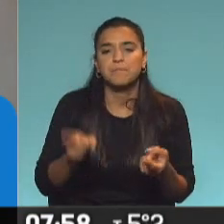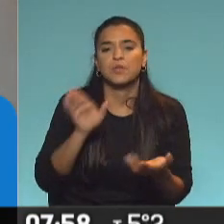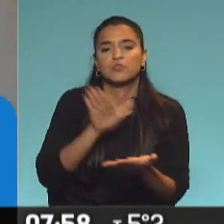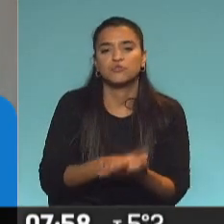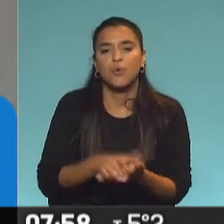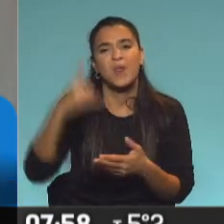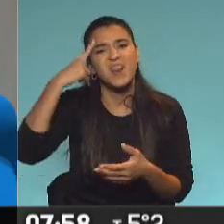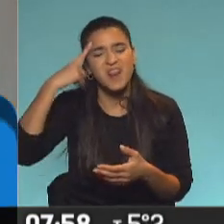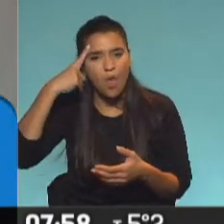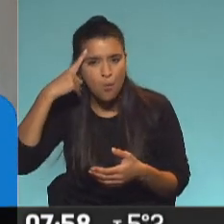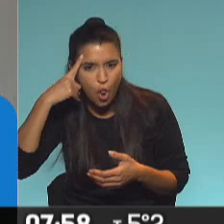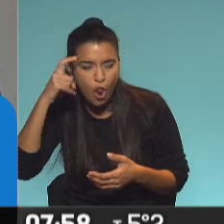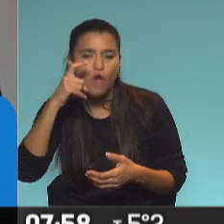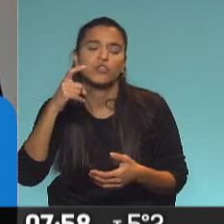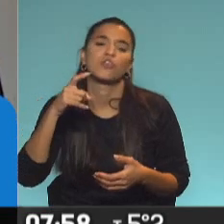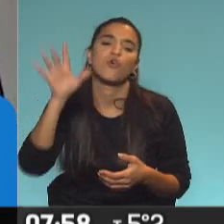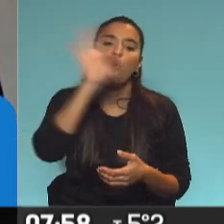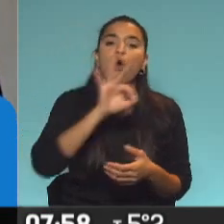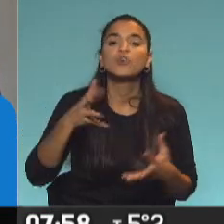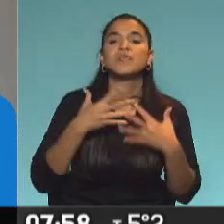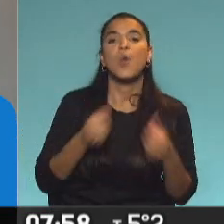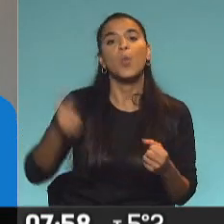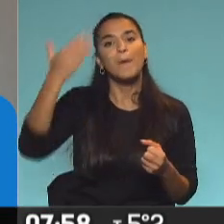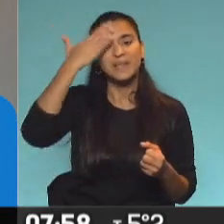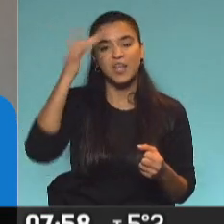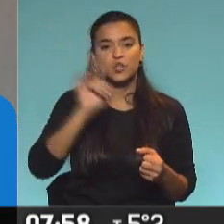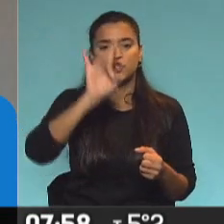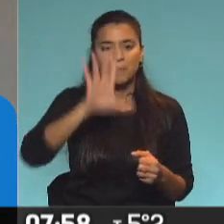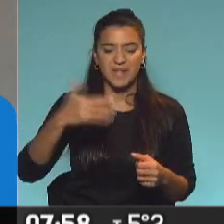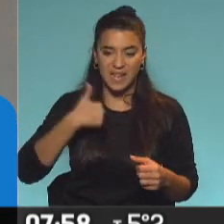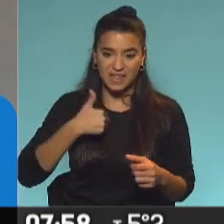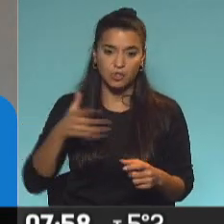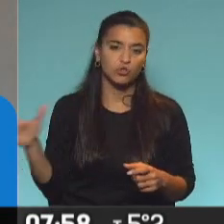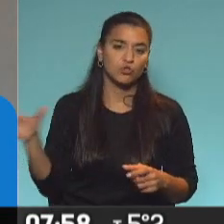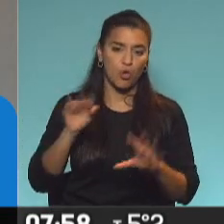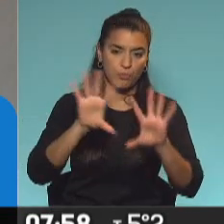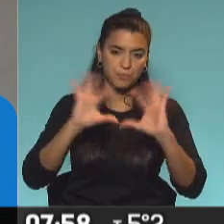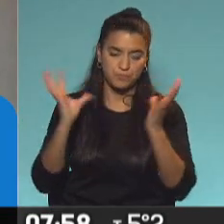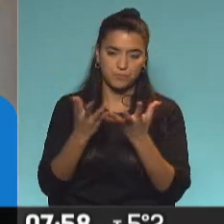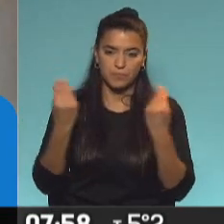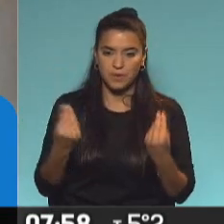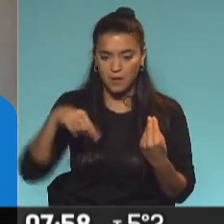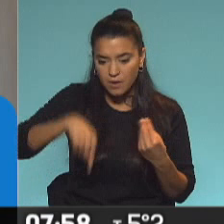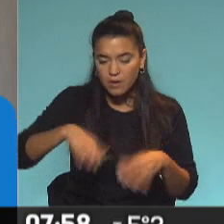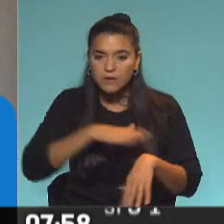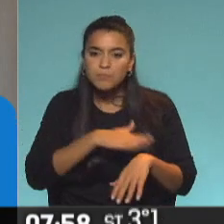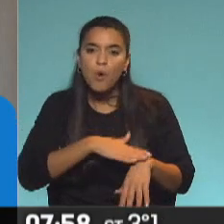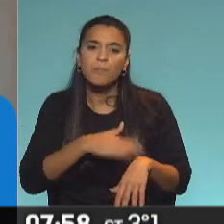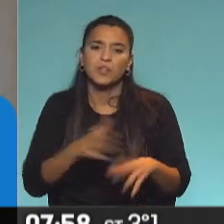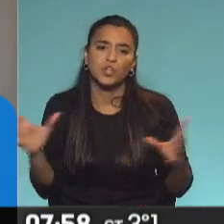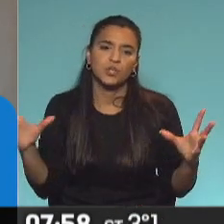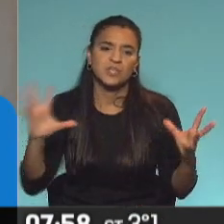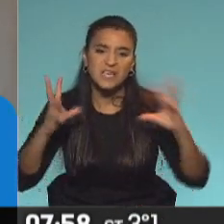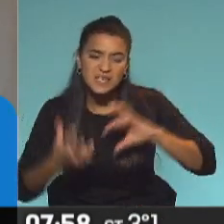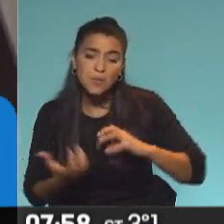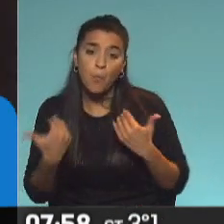vista neurológico, desde el punto de vista de salud mental, no solamente de los argentinos, sino de todo el planeta que está atravesando esta gran crisis, que puede